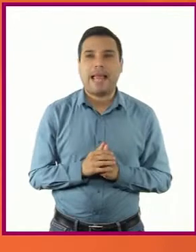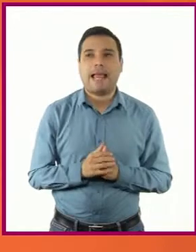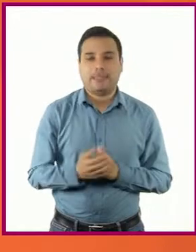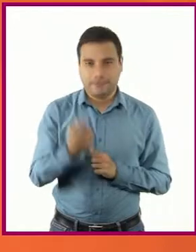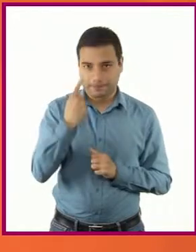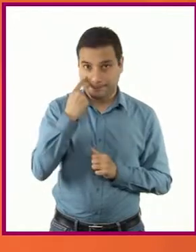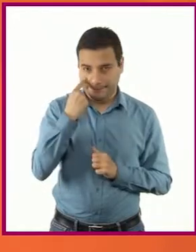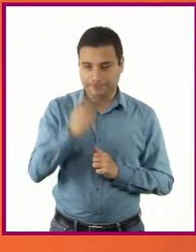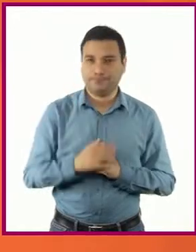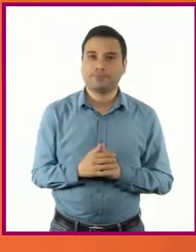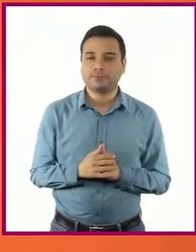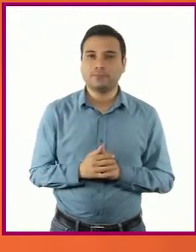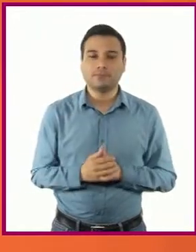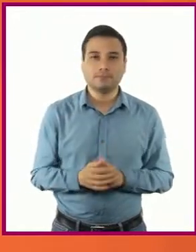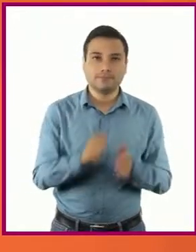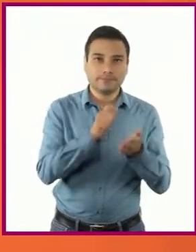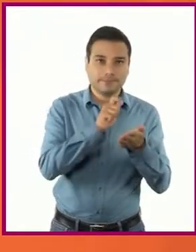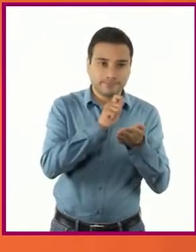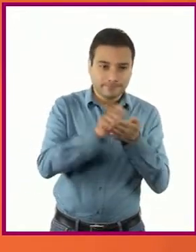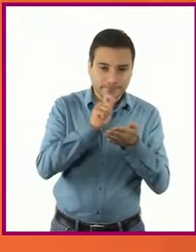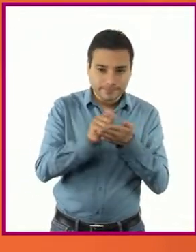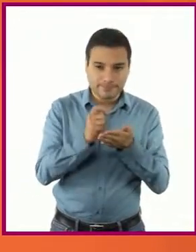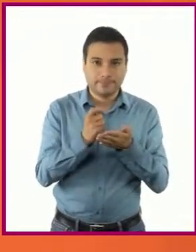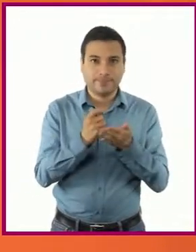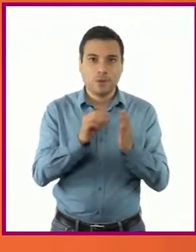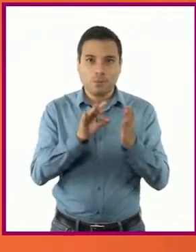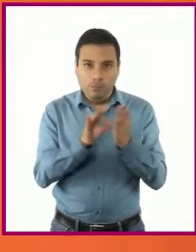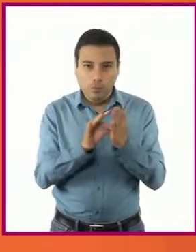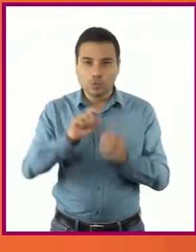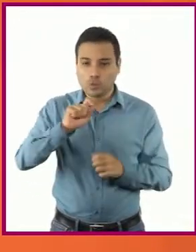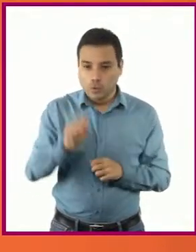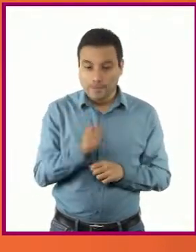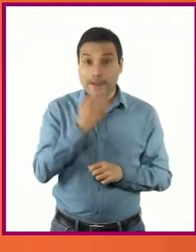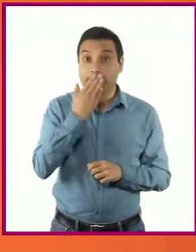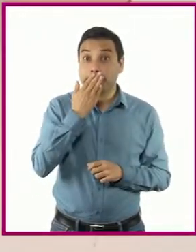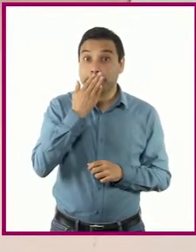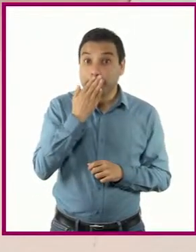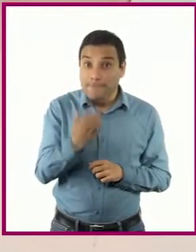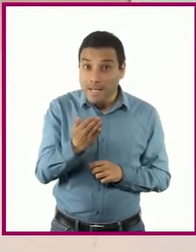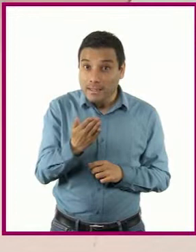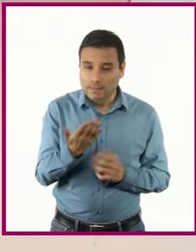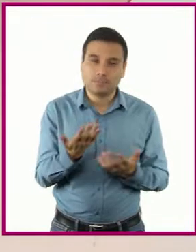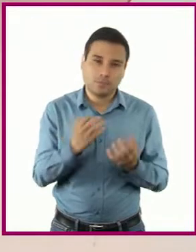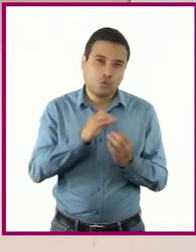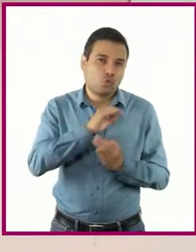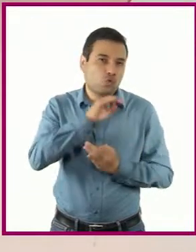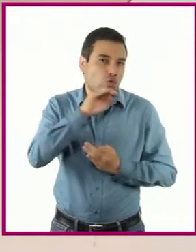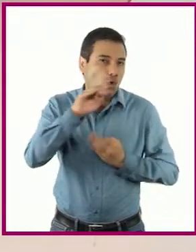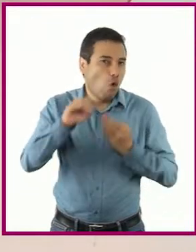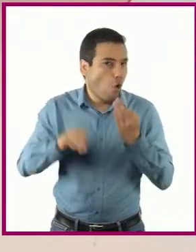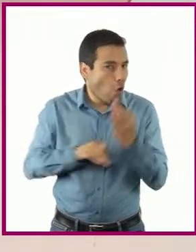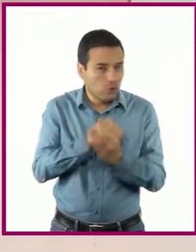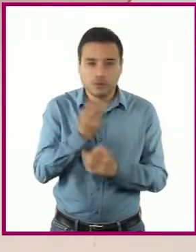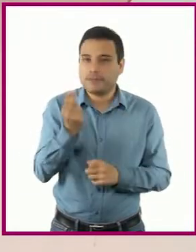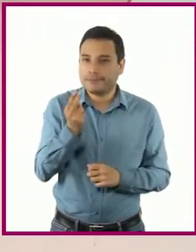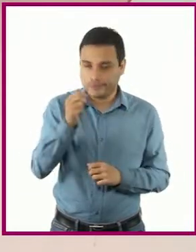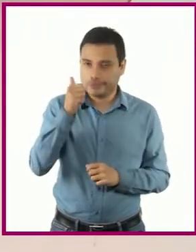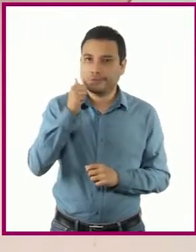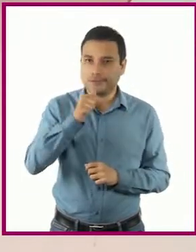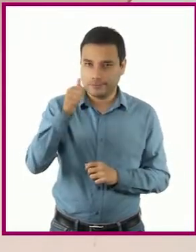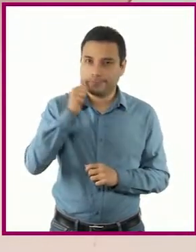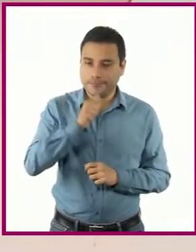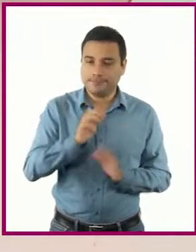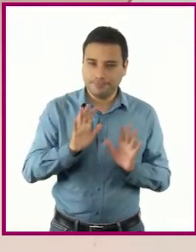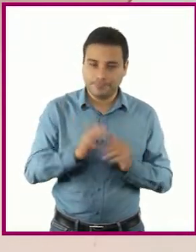uso tanto de la ortografía como de los signos de puntuación es tarea de todos los que leemos y escribimos, en